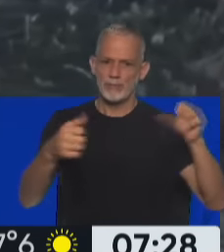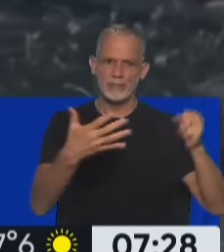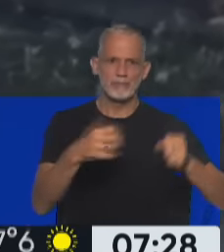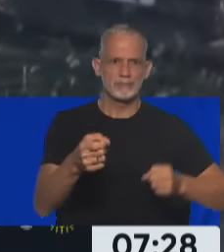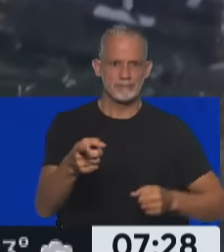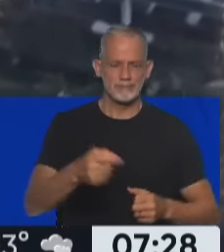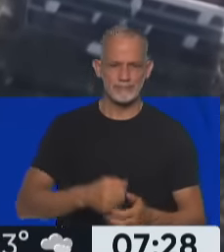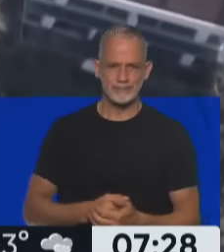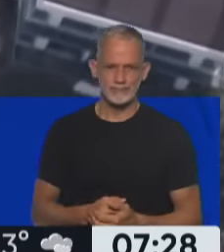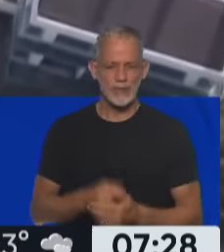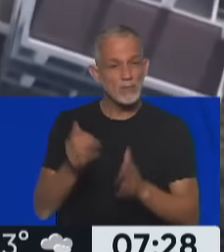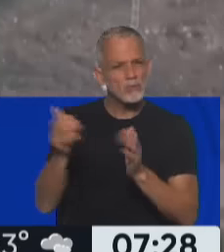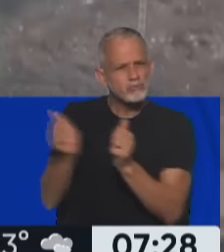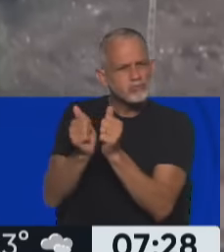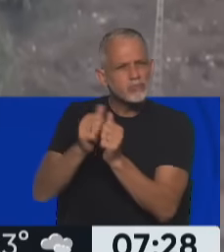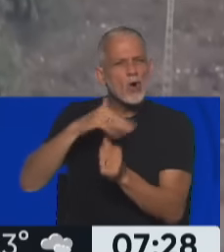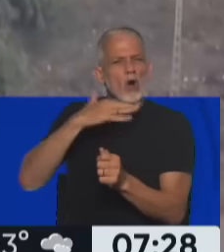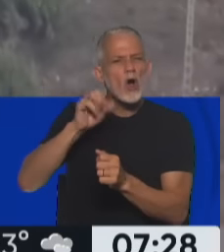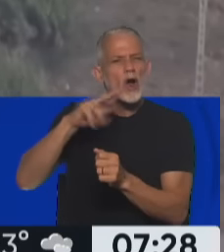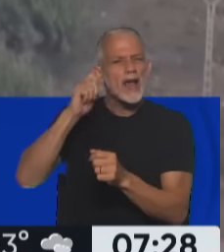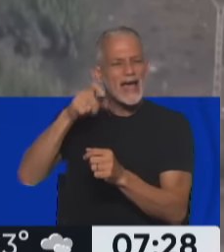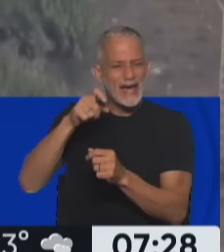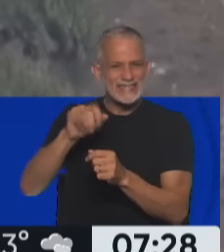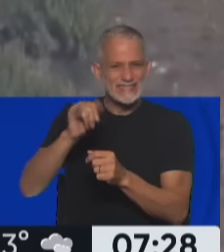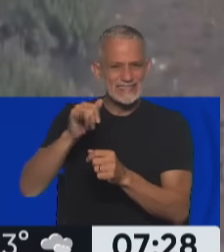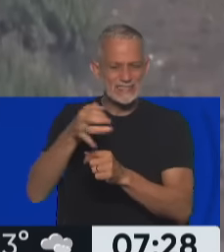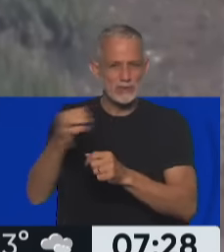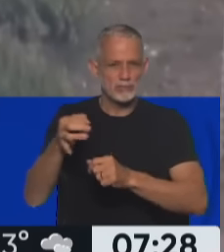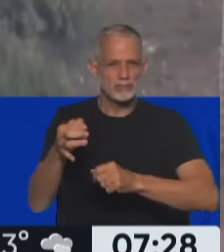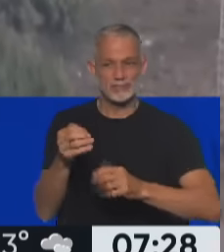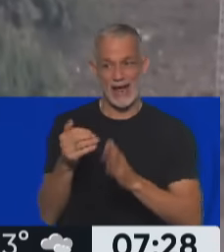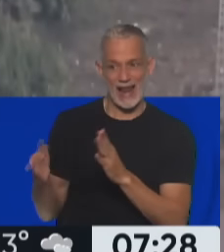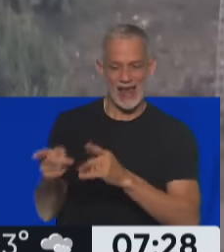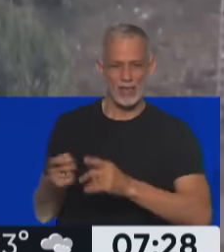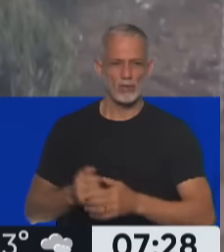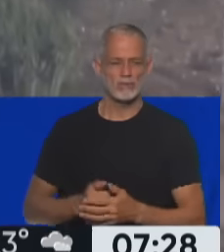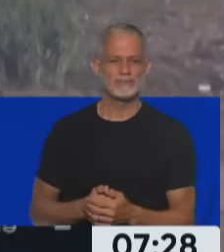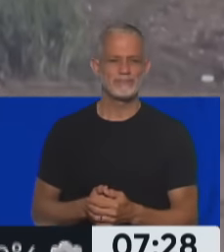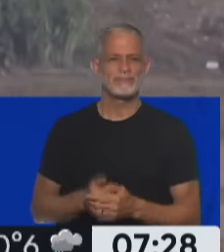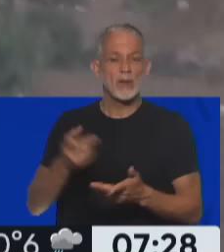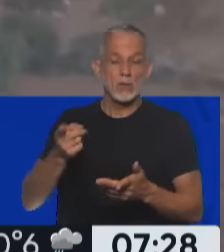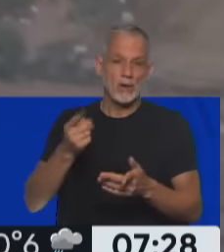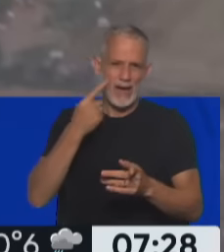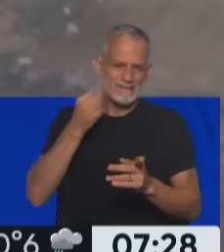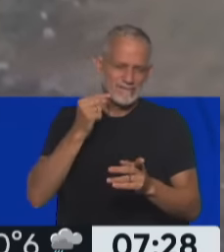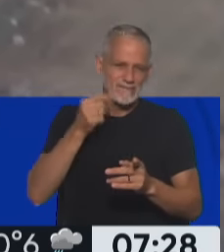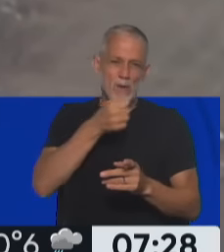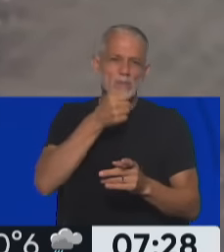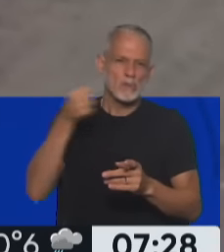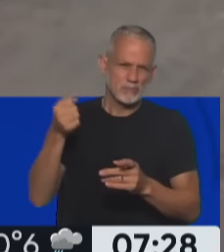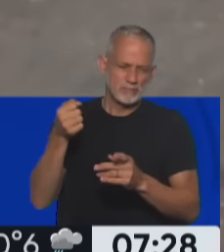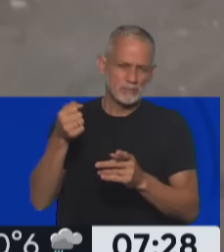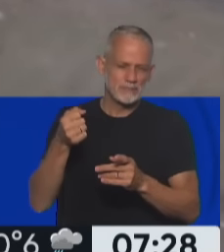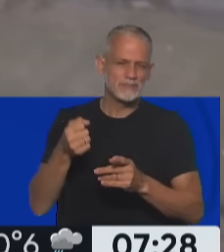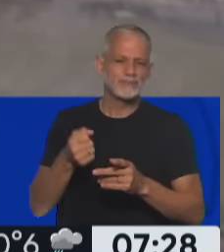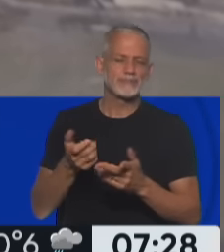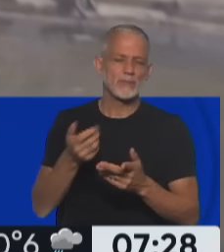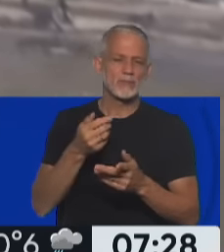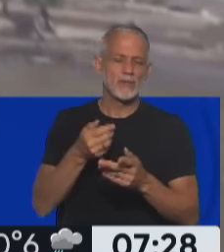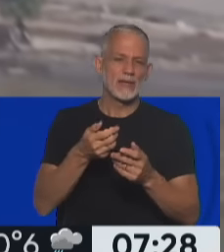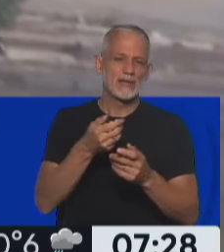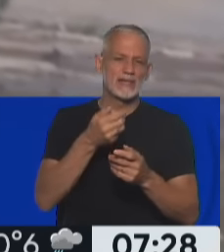Ailén está junto a Jorge, ¿verdad? Sí, exacto, está acá al lado mío. Bueno, te vamos a pedir a ver que nos pases con él, porque